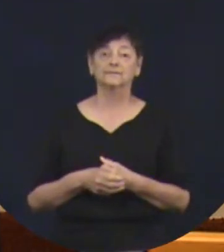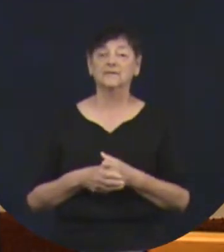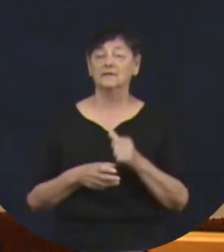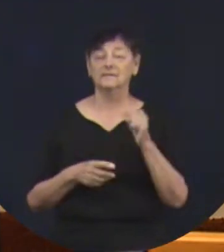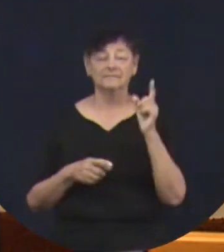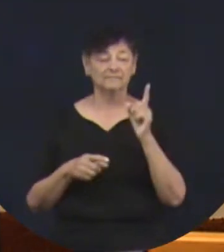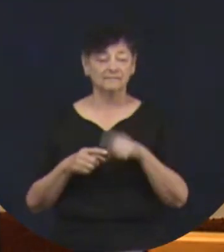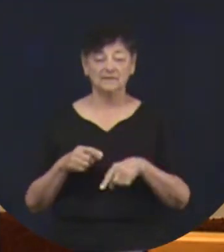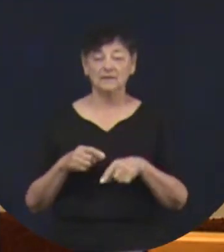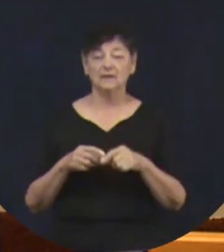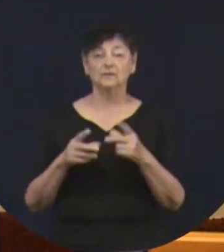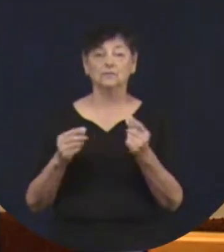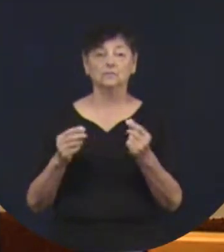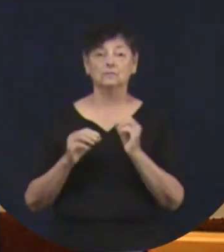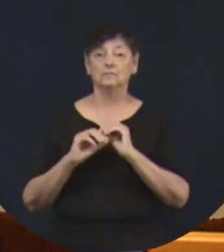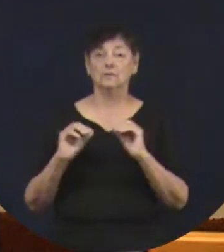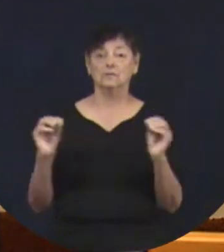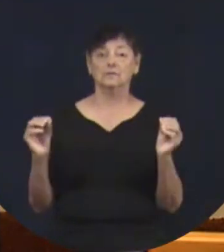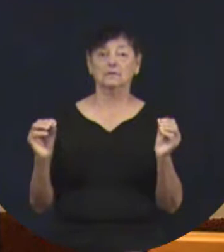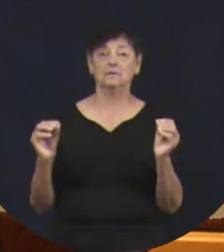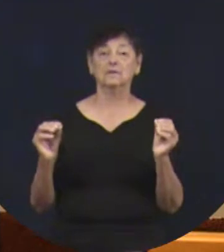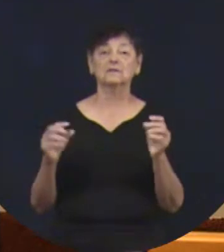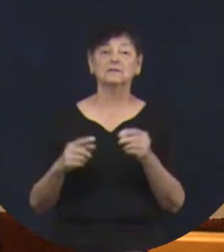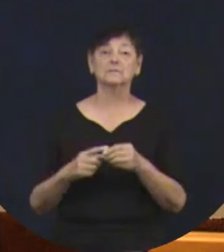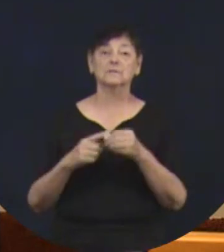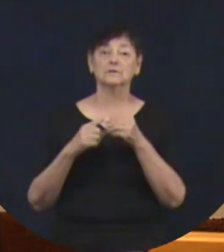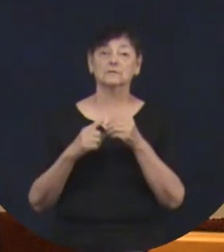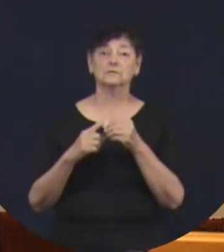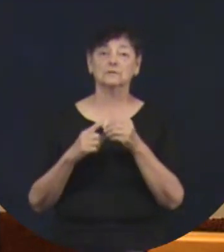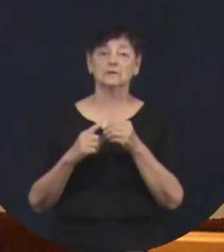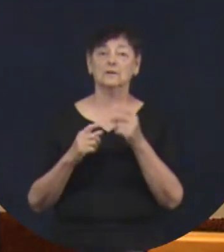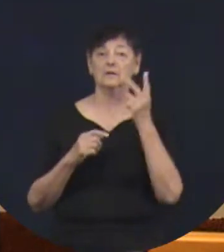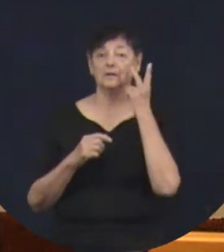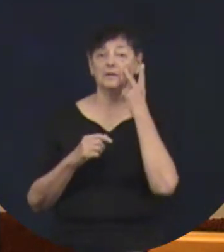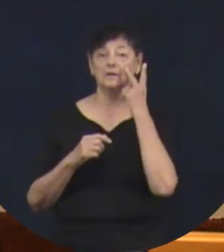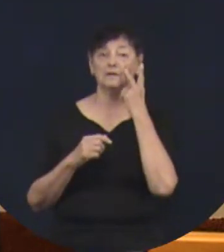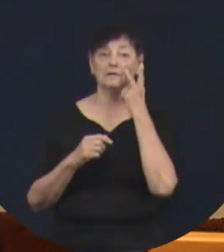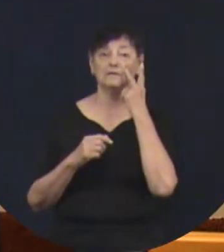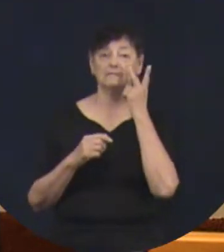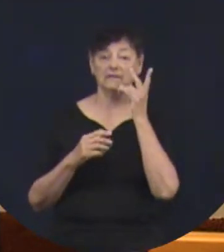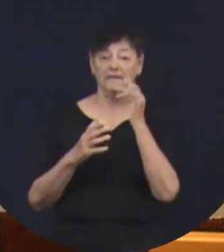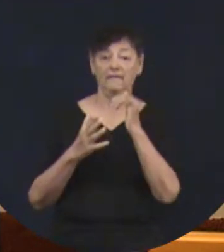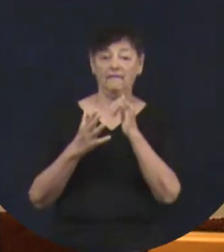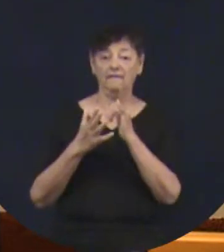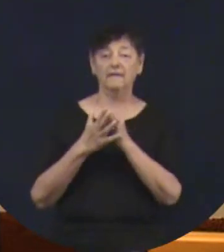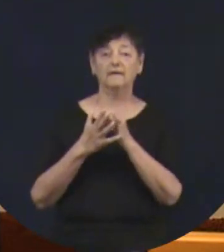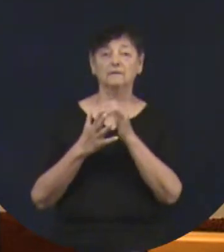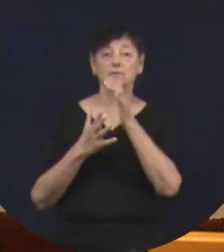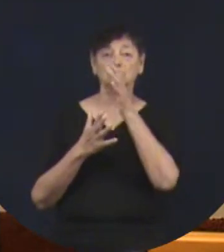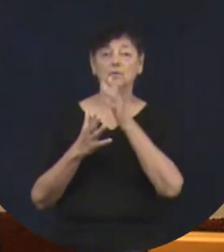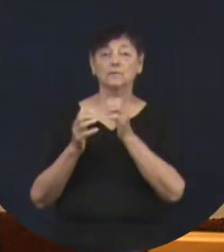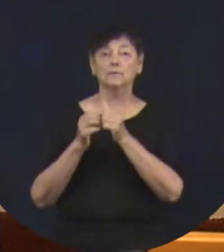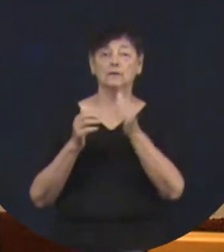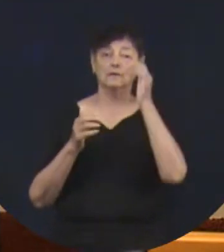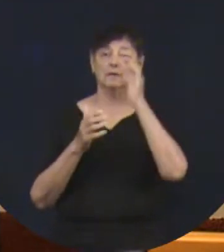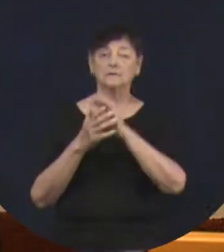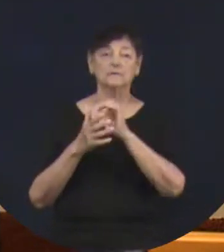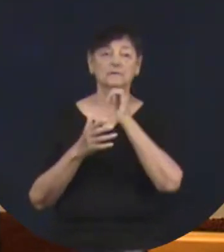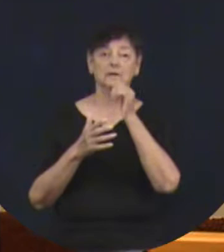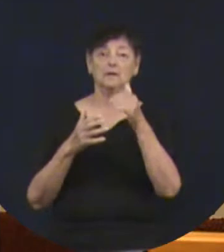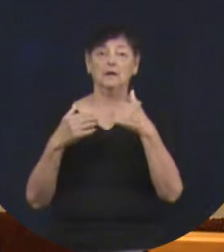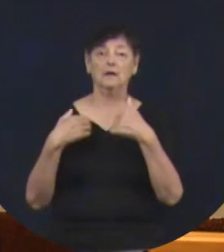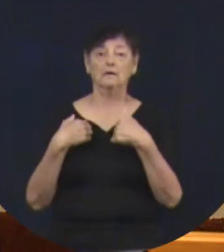No podían hacer nada, especialmente si esas viudas no